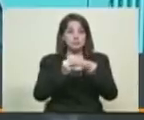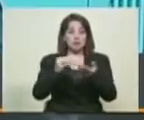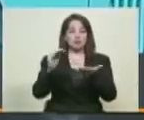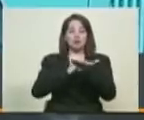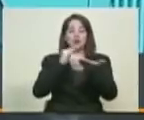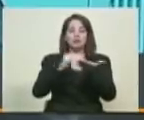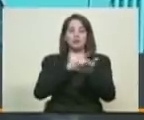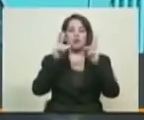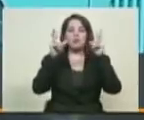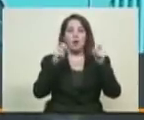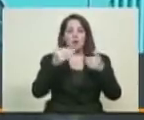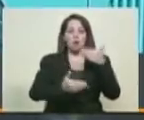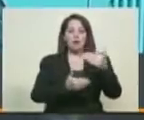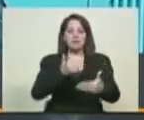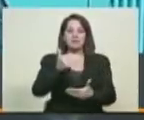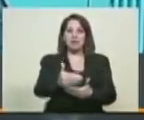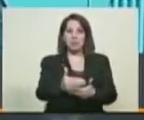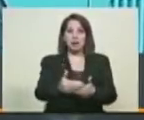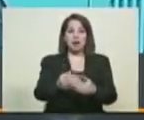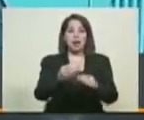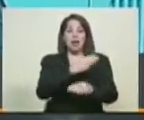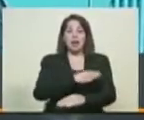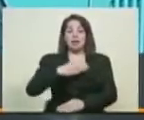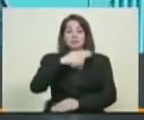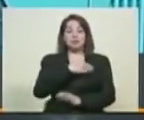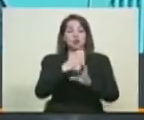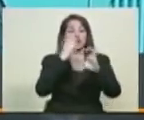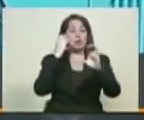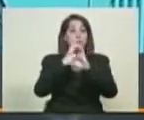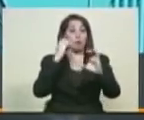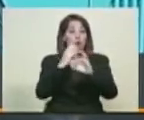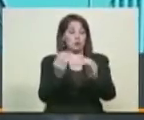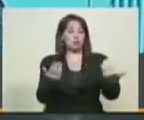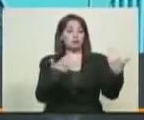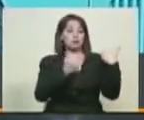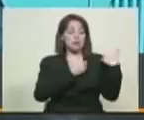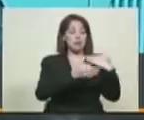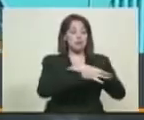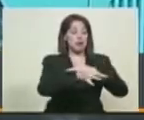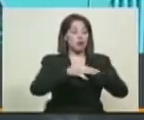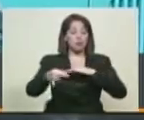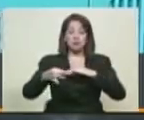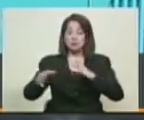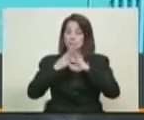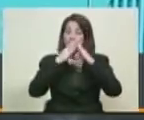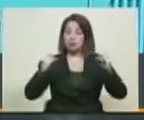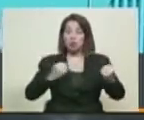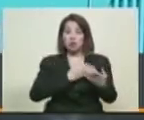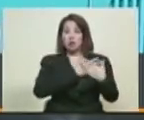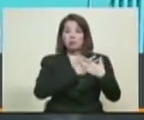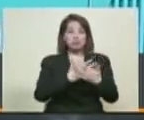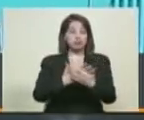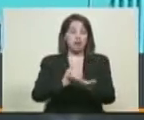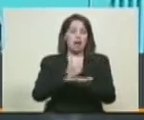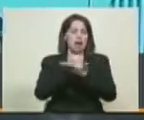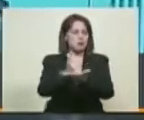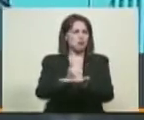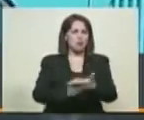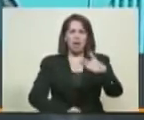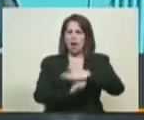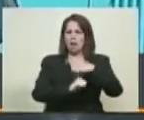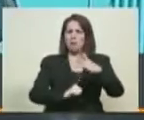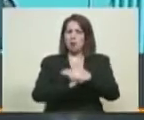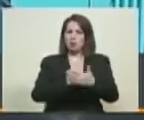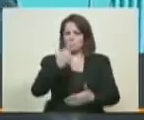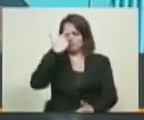nueva etapa de la misión transporte para todos los municipios del país. Y que cuenten con todo mi apoyo. Y que